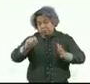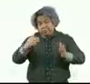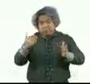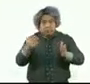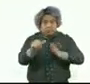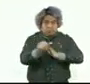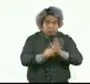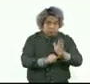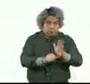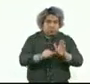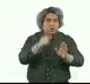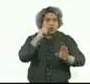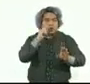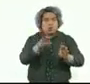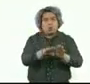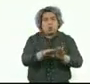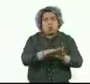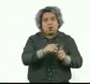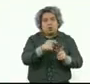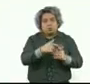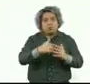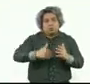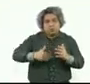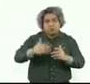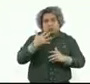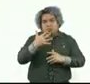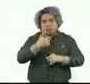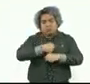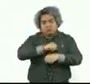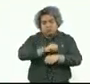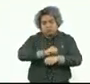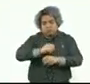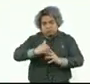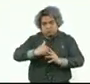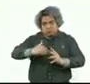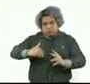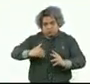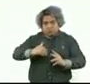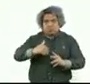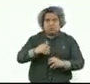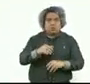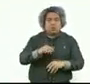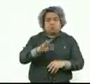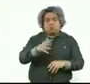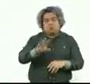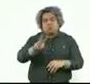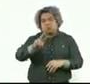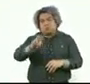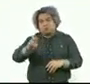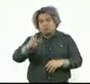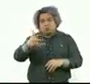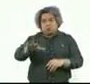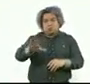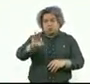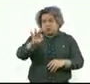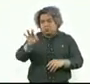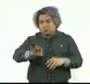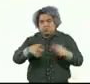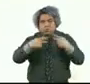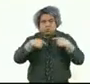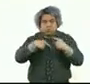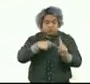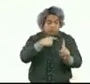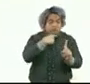En este crecimiento de casos que hemos experimentado en las últimas 5 semanas, llegamos a estar al 210% de casos positivos, es